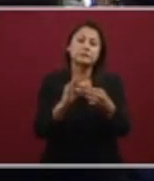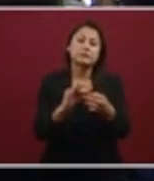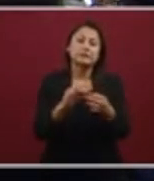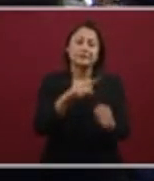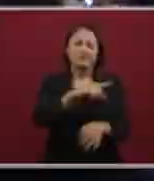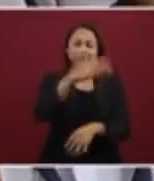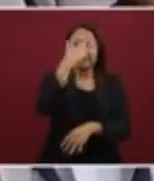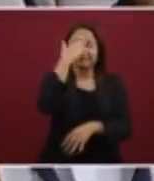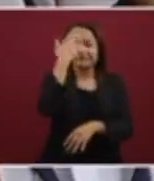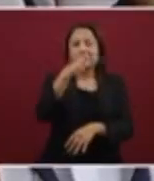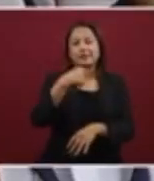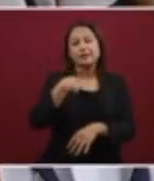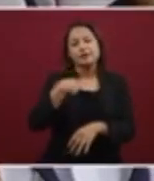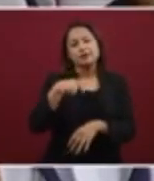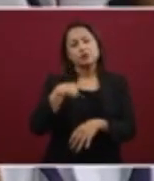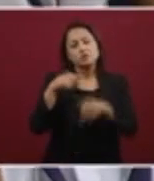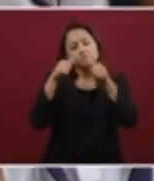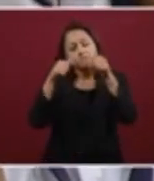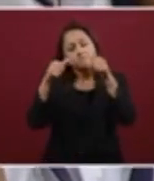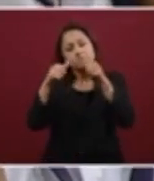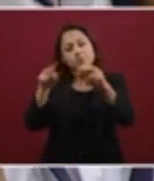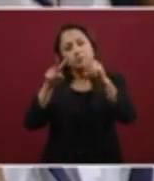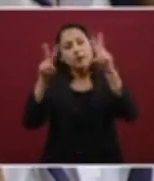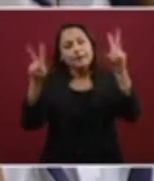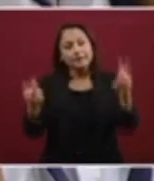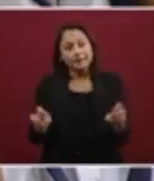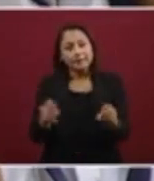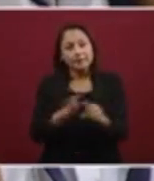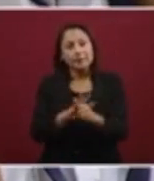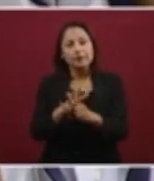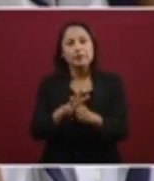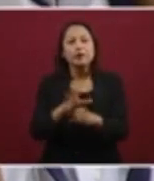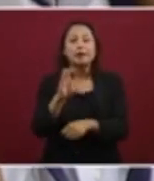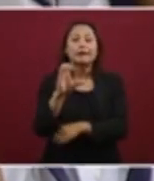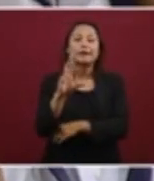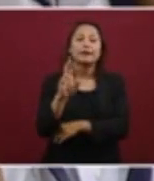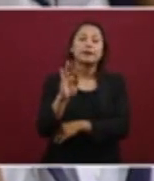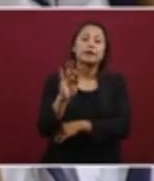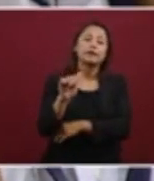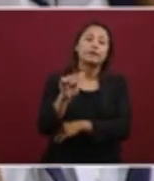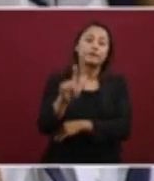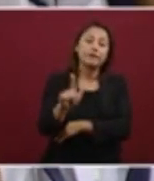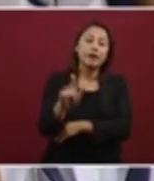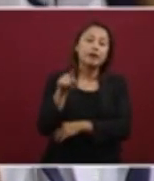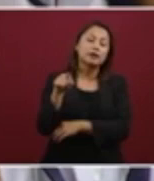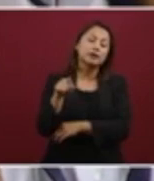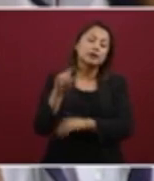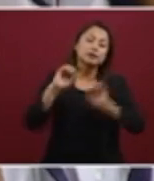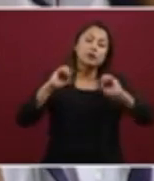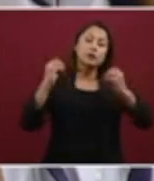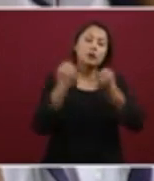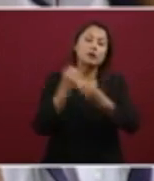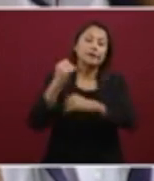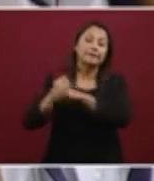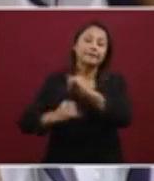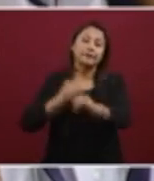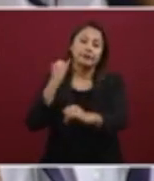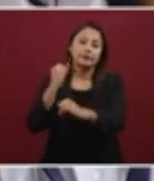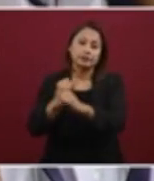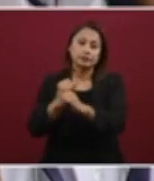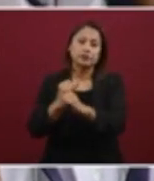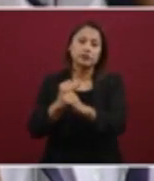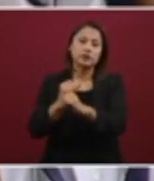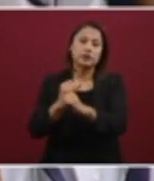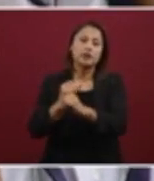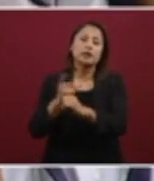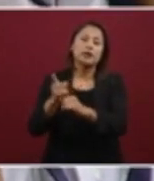dado mucho seguimiento, cómo se ha desmantelado el CREFAL, este organismo internacional que albergará o